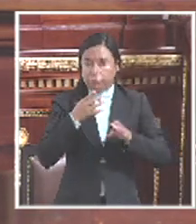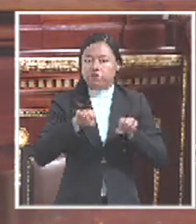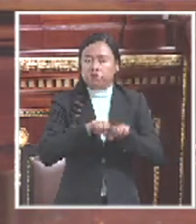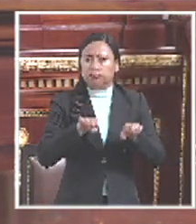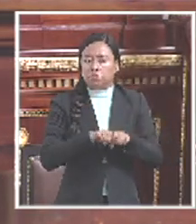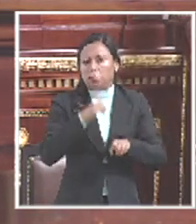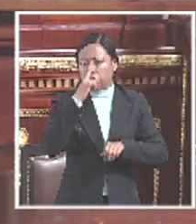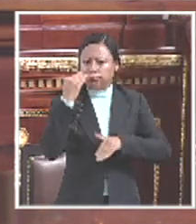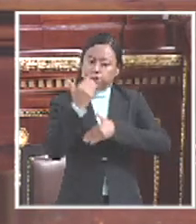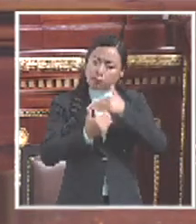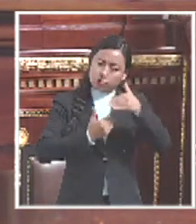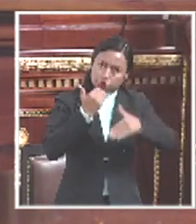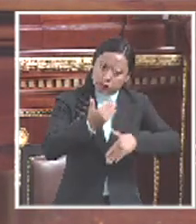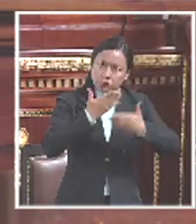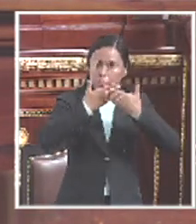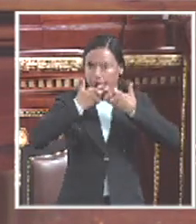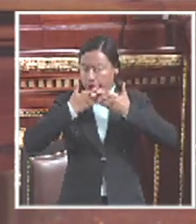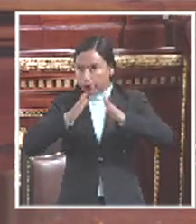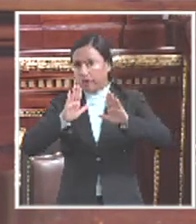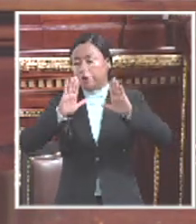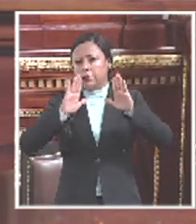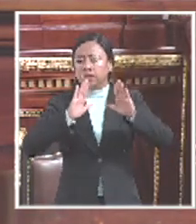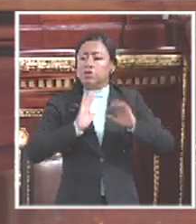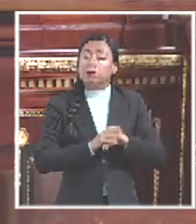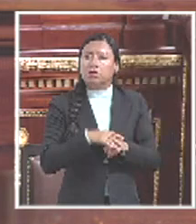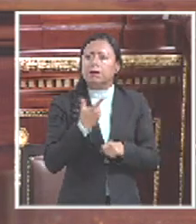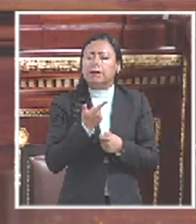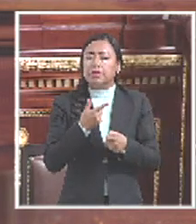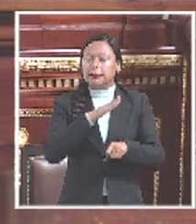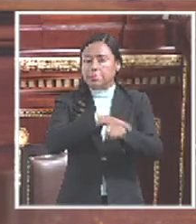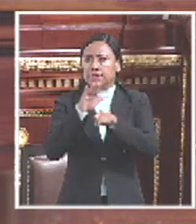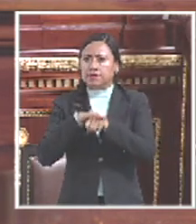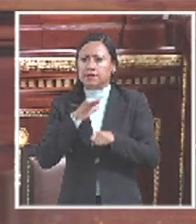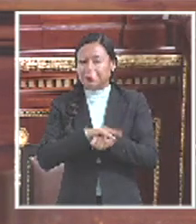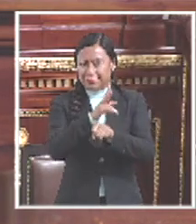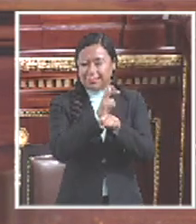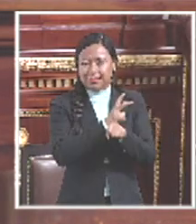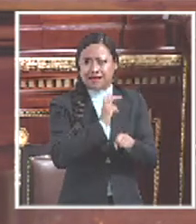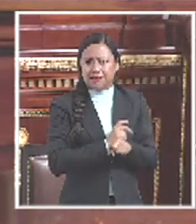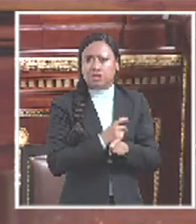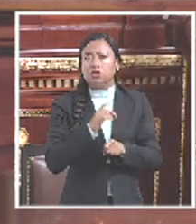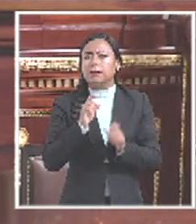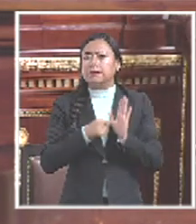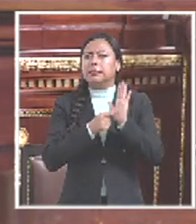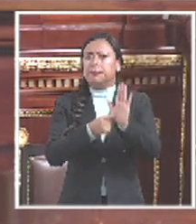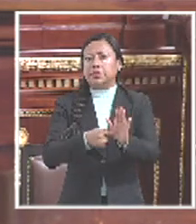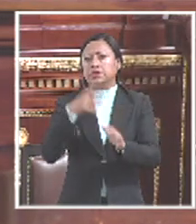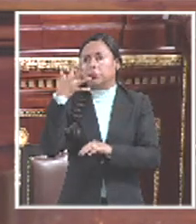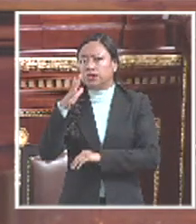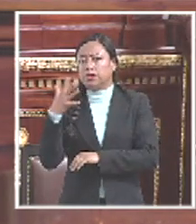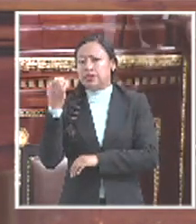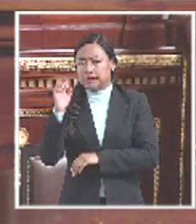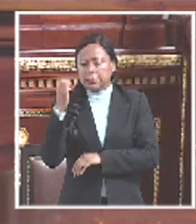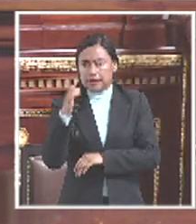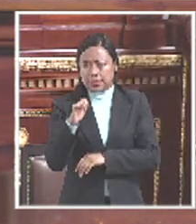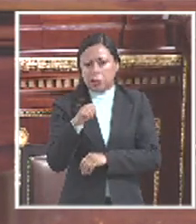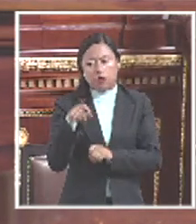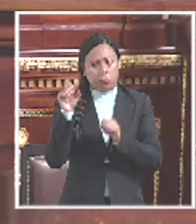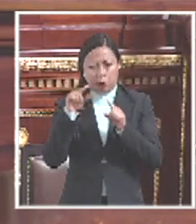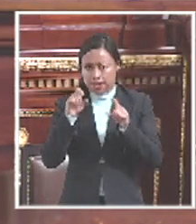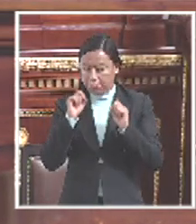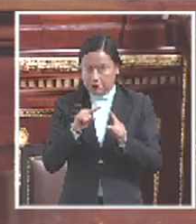proceso público, abierto, establecido en la convocatoria respectiva presentada el pasado 10 de enero por la propia